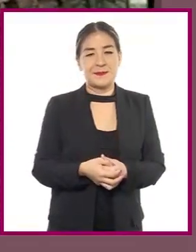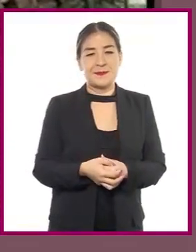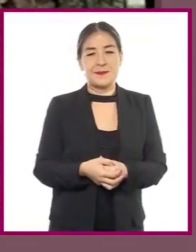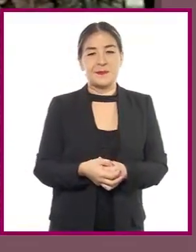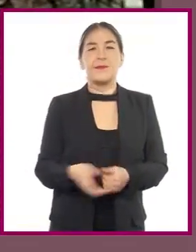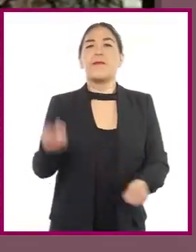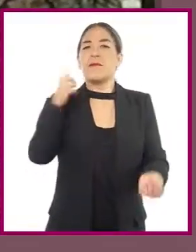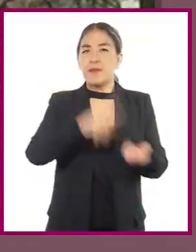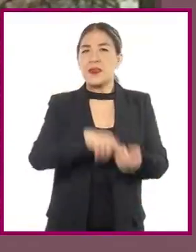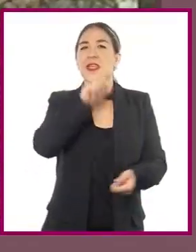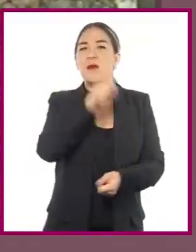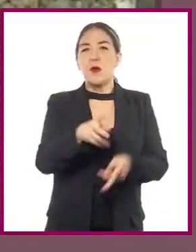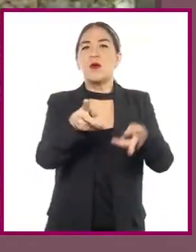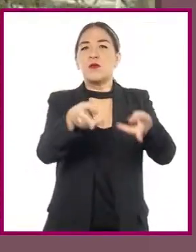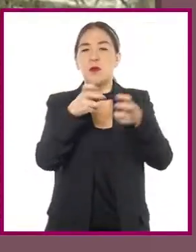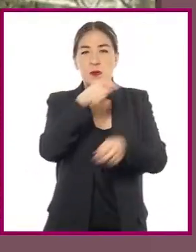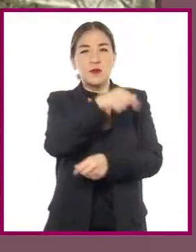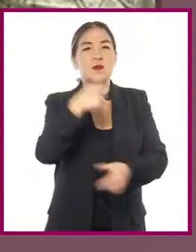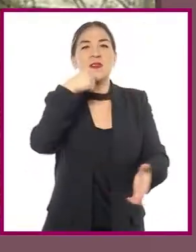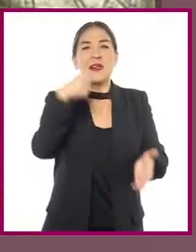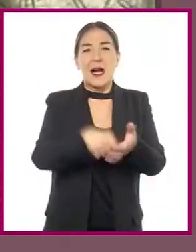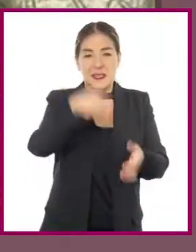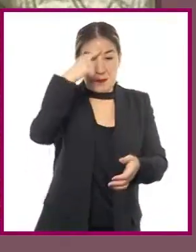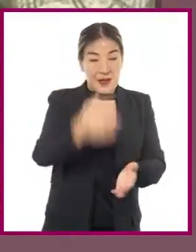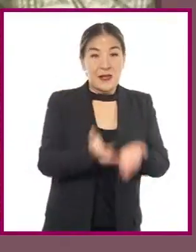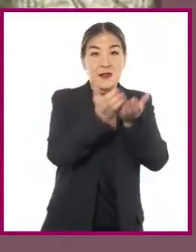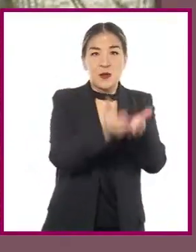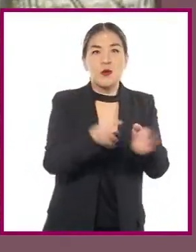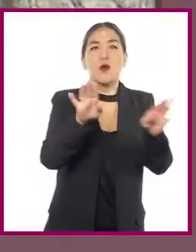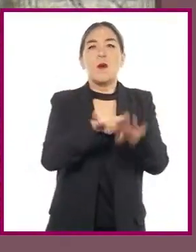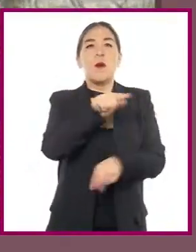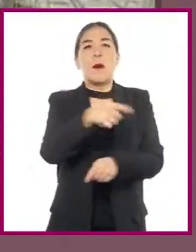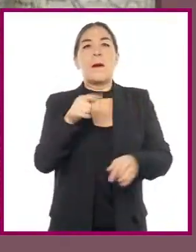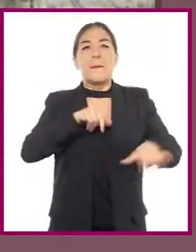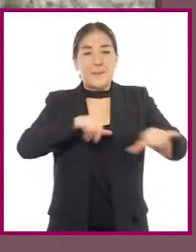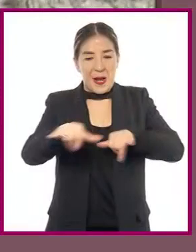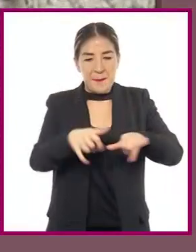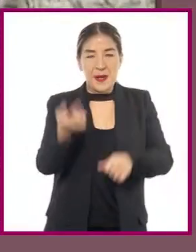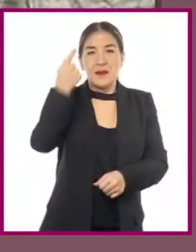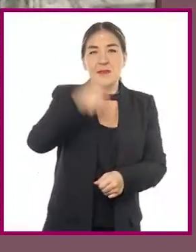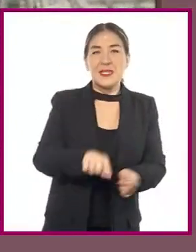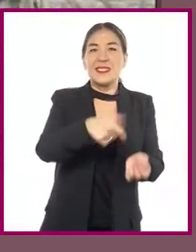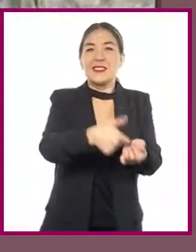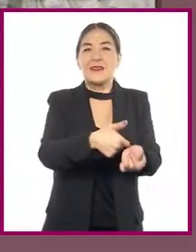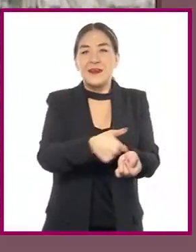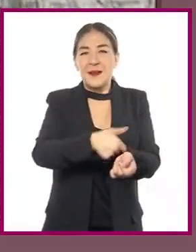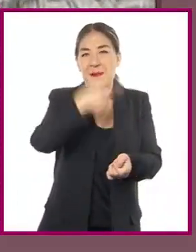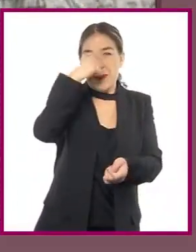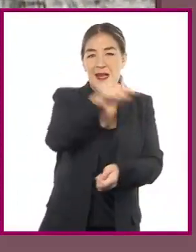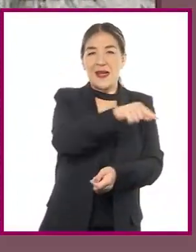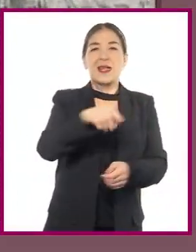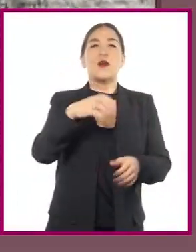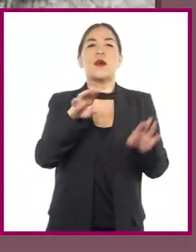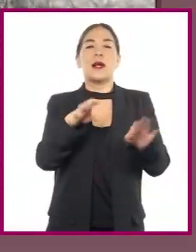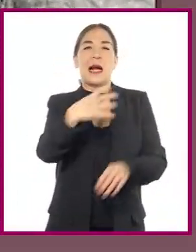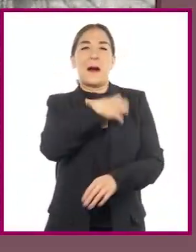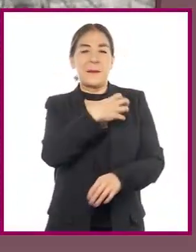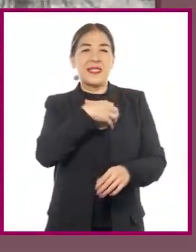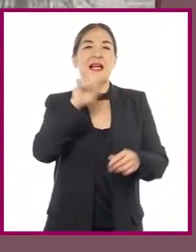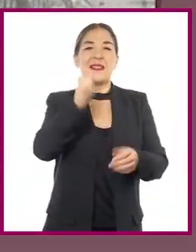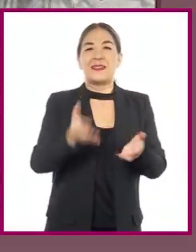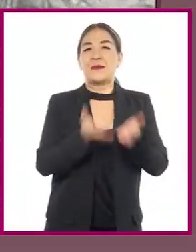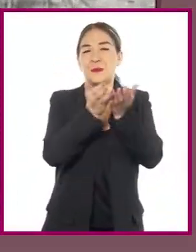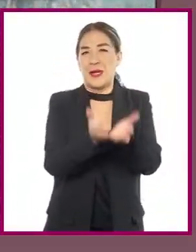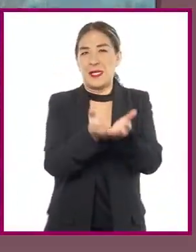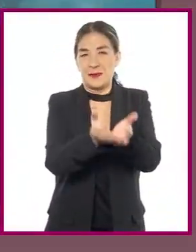Robaban además las cartas de navegación, así como las instrucciones secretas otorgadas a los capitanes y almirantes.